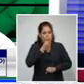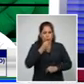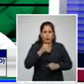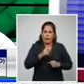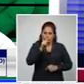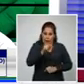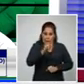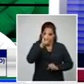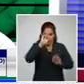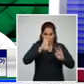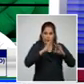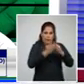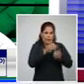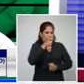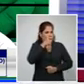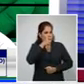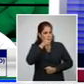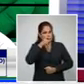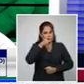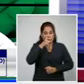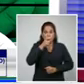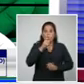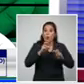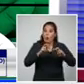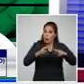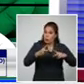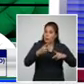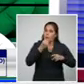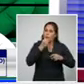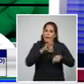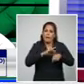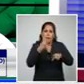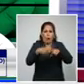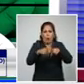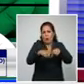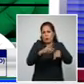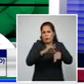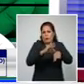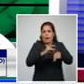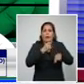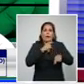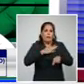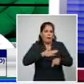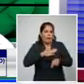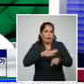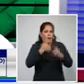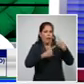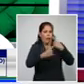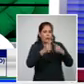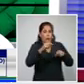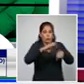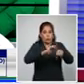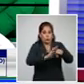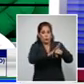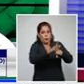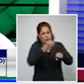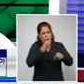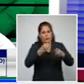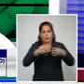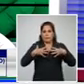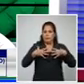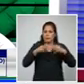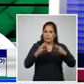salud porque no están exentos de quedar con secuelas como consecuencia de esta enfermedad. Estamos hablando del